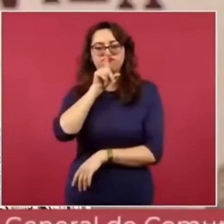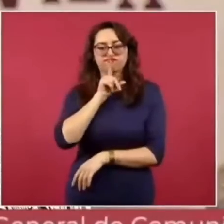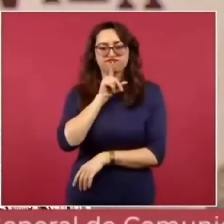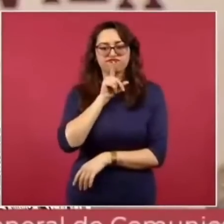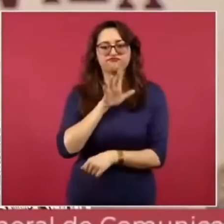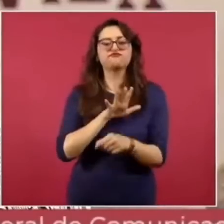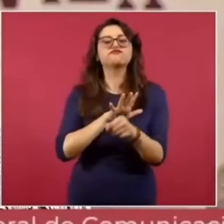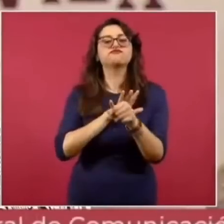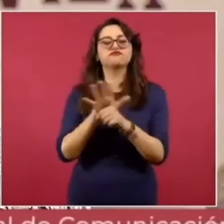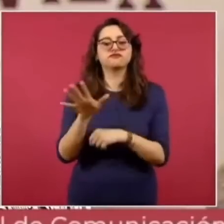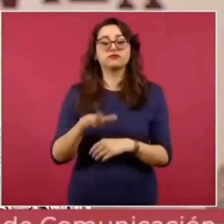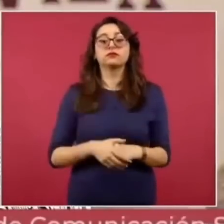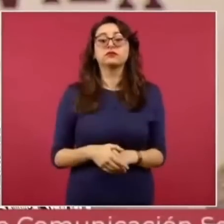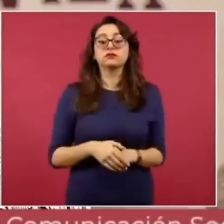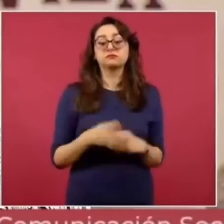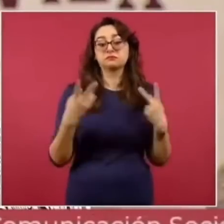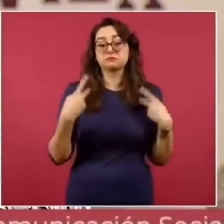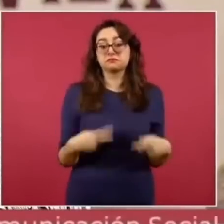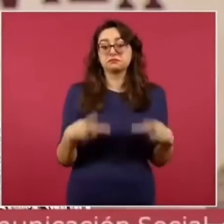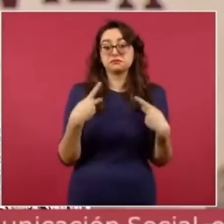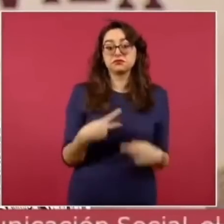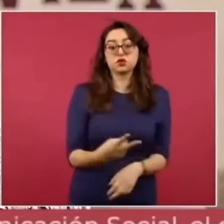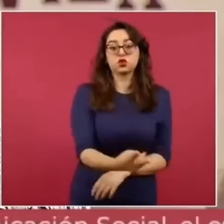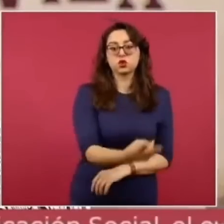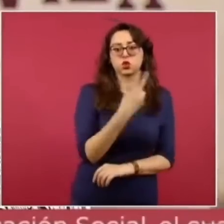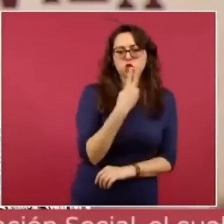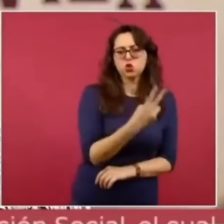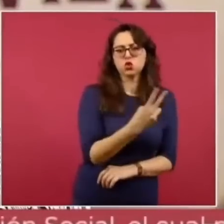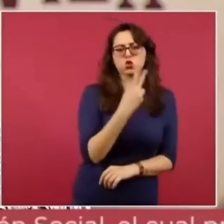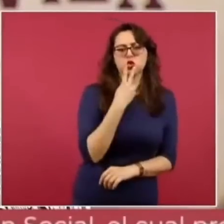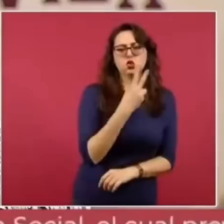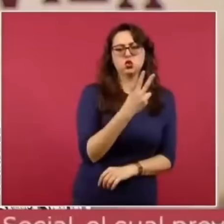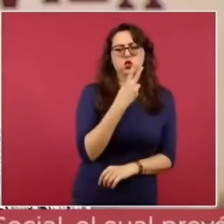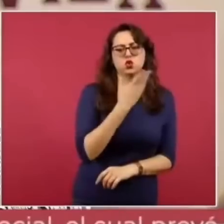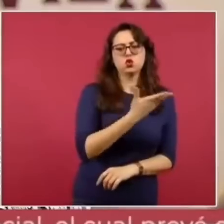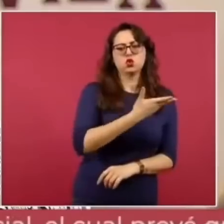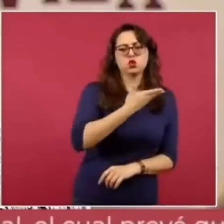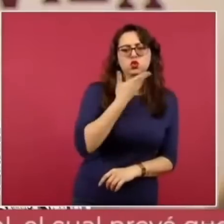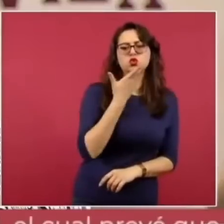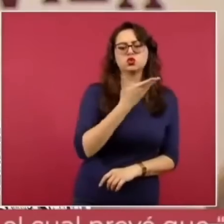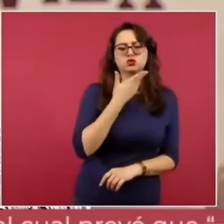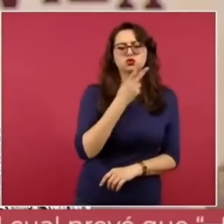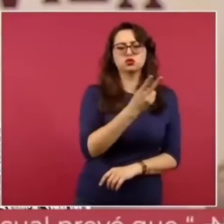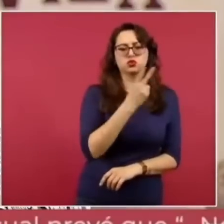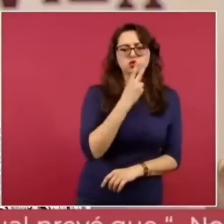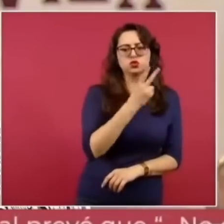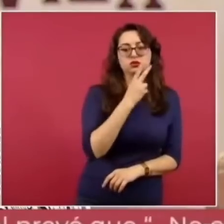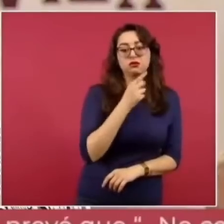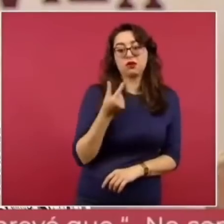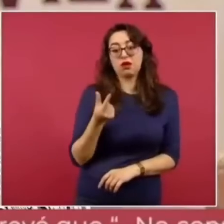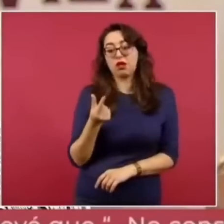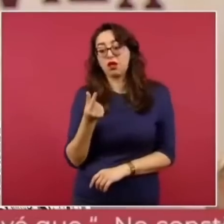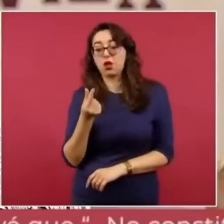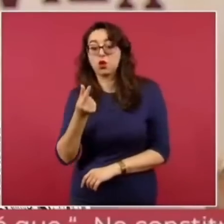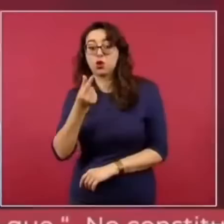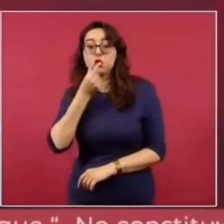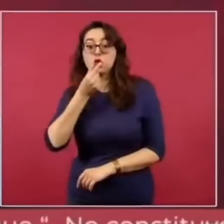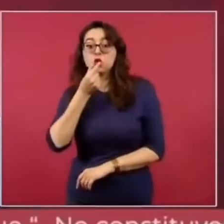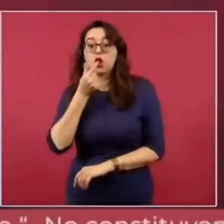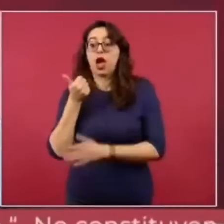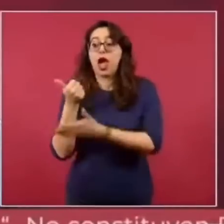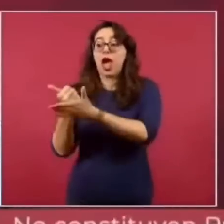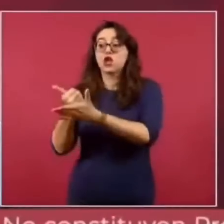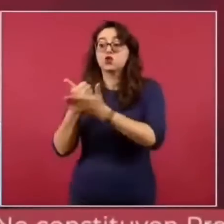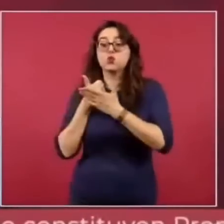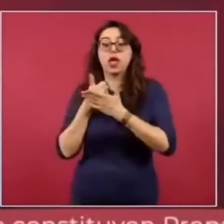dejar de fumar. ¿Nos han dicho eso? Incluso lo hemos oído en voz de legisladoras y legisladores financiados por esta industria